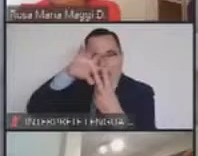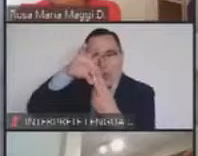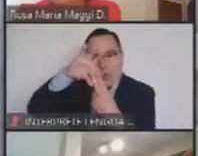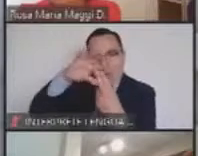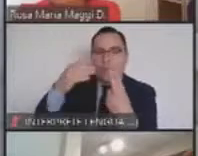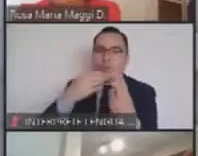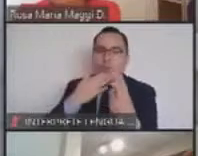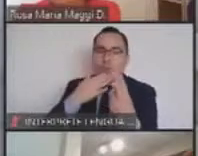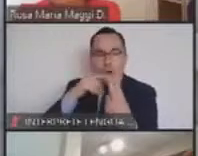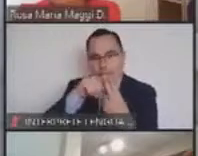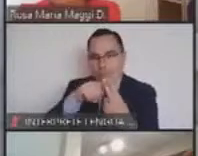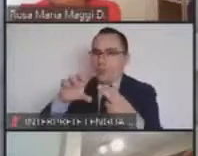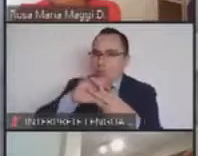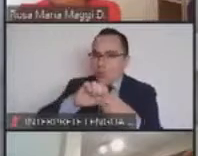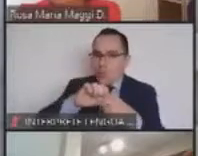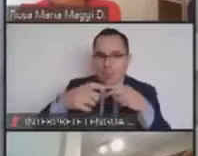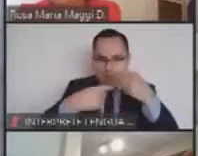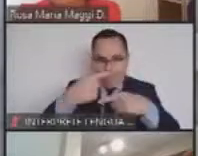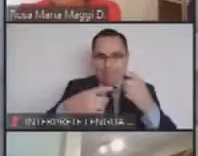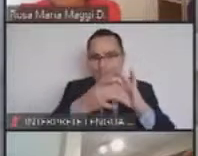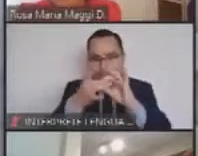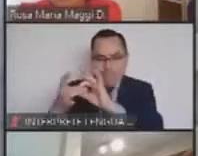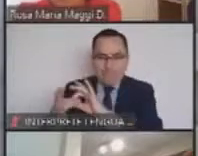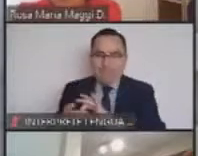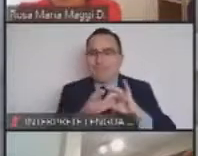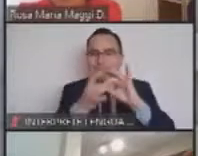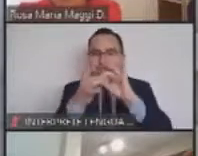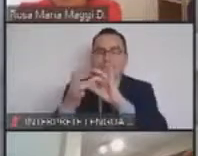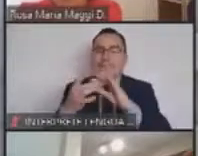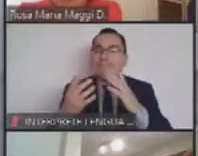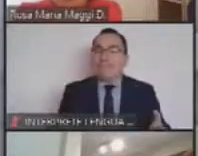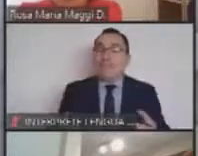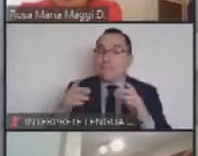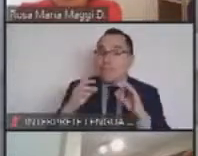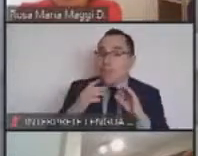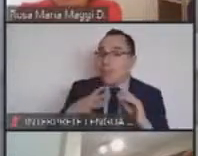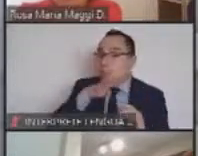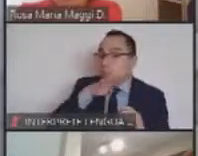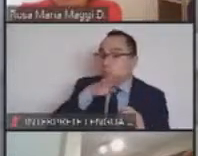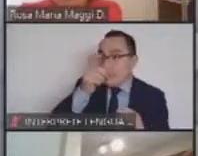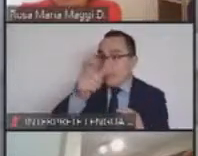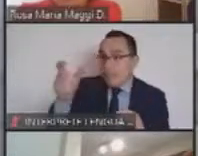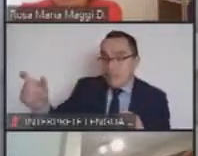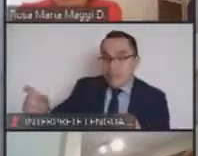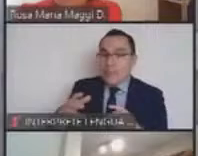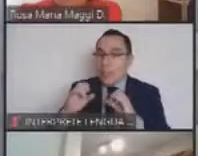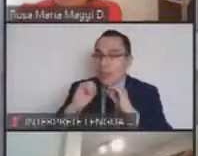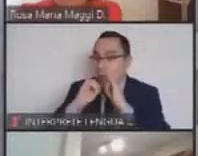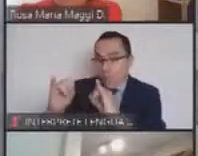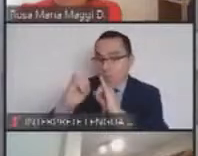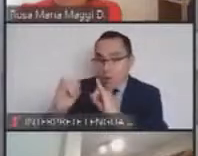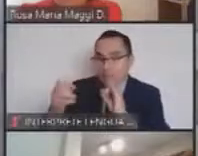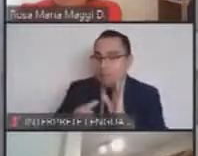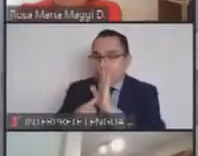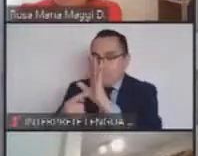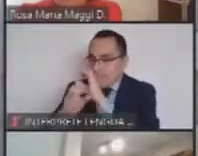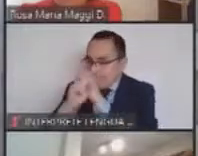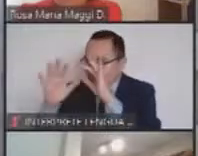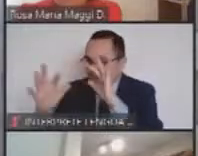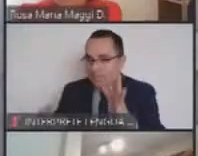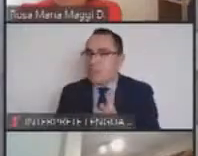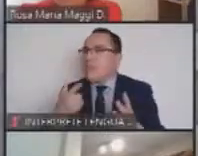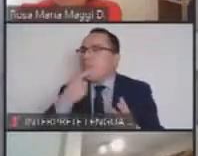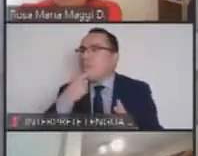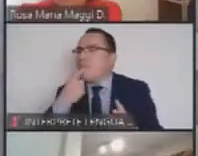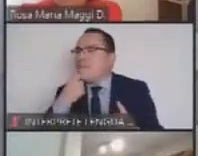forma, debemos entregar a nuestros usuarios la información de manera clara, de manera comprensible, porque